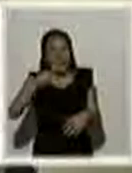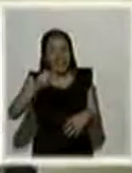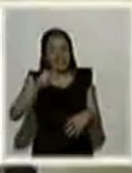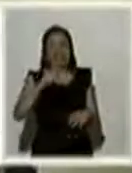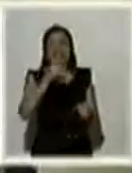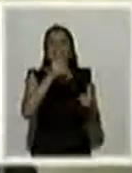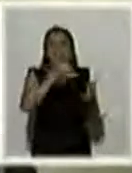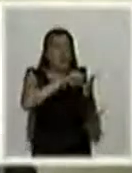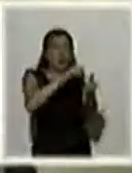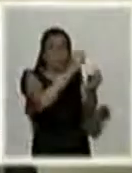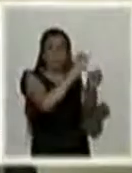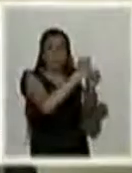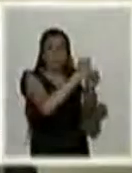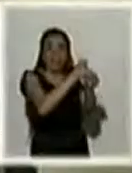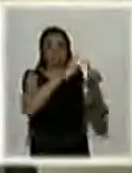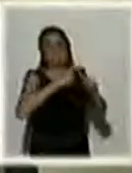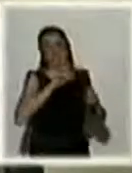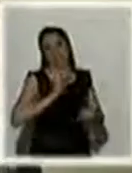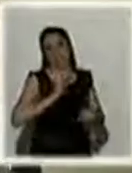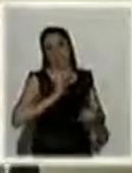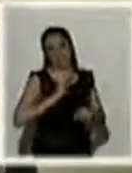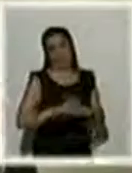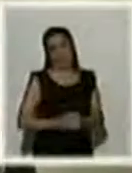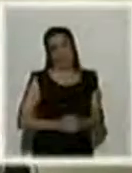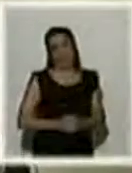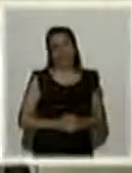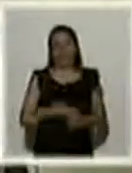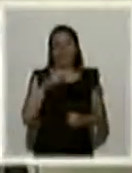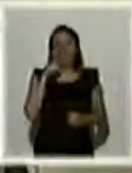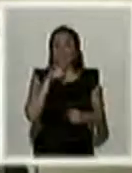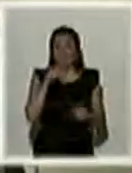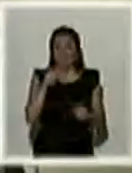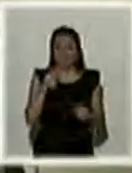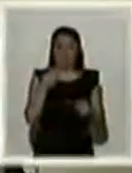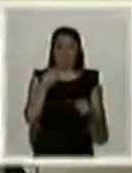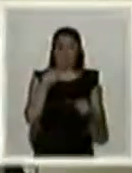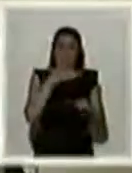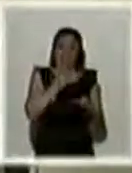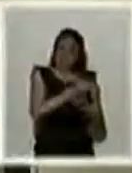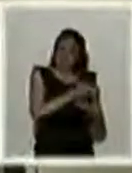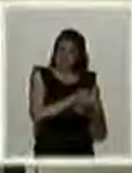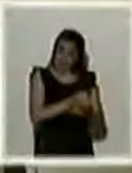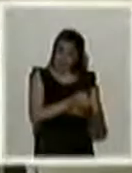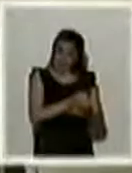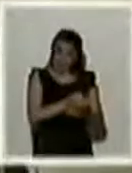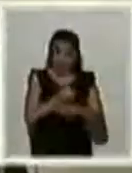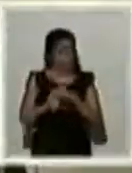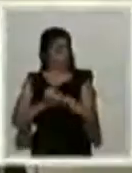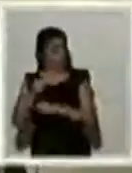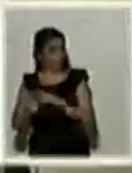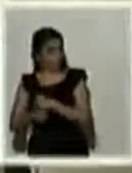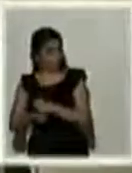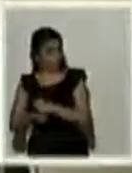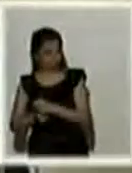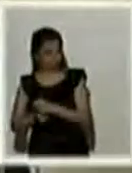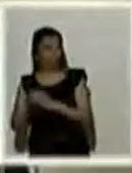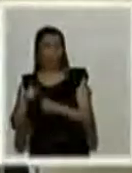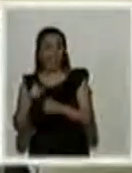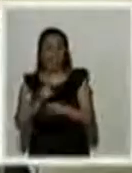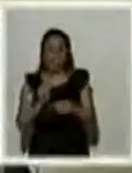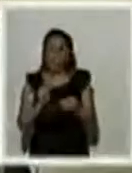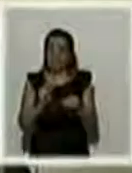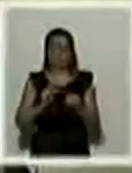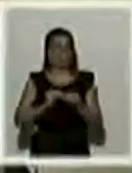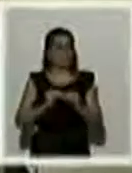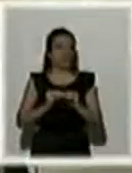problema que tiene que resolver la Argentina. Entre la educación y la producción está el problema central de la pobreza estructural